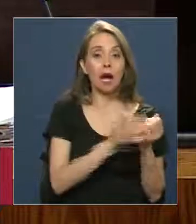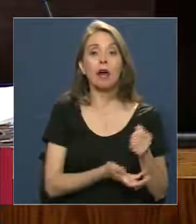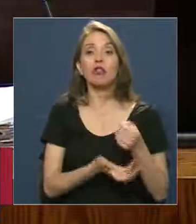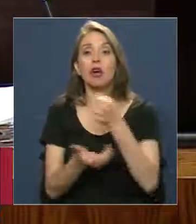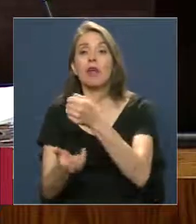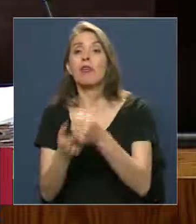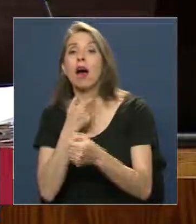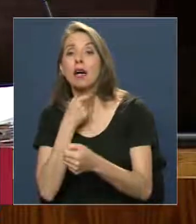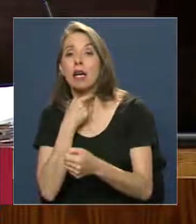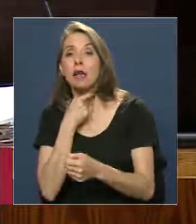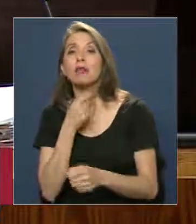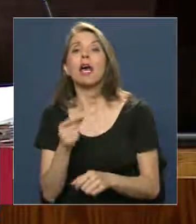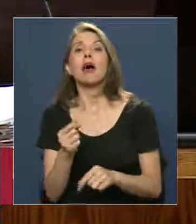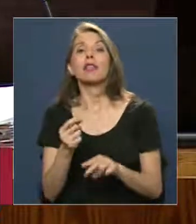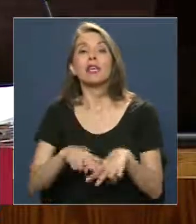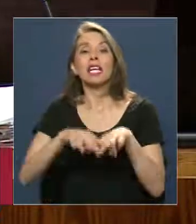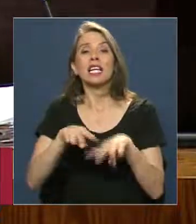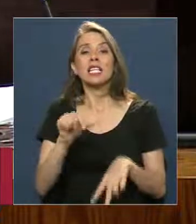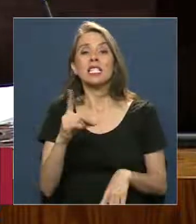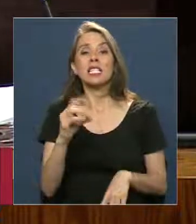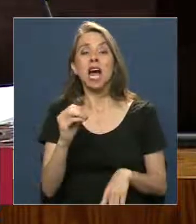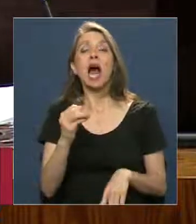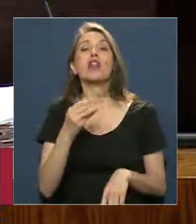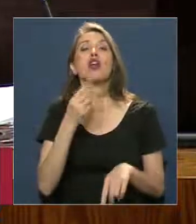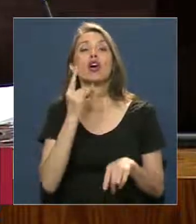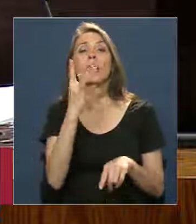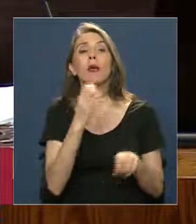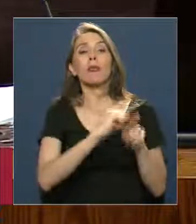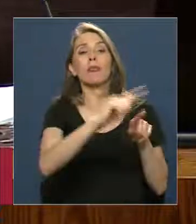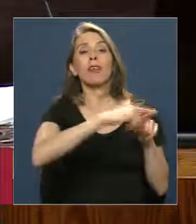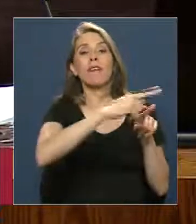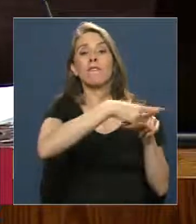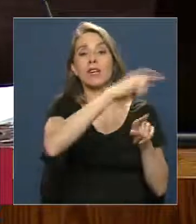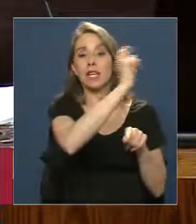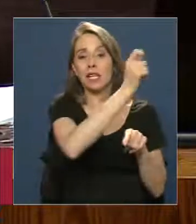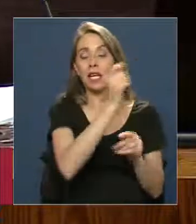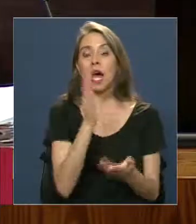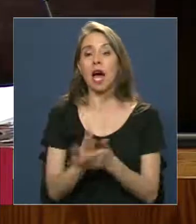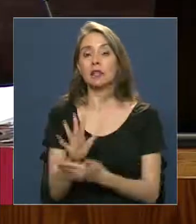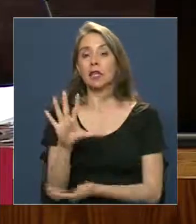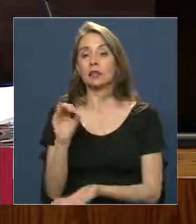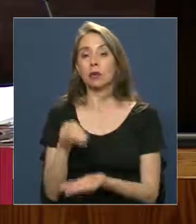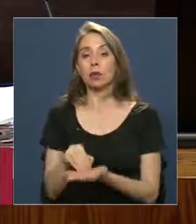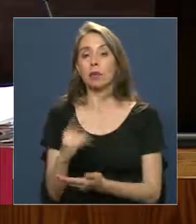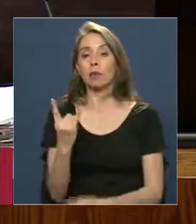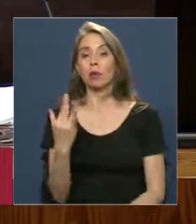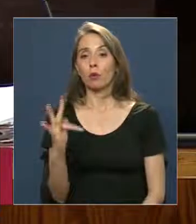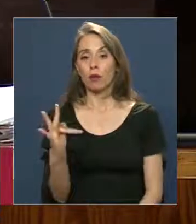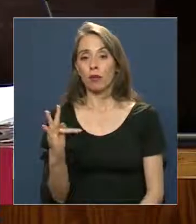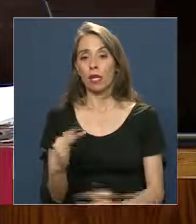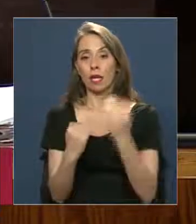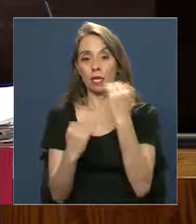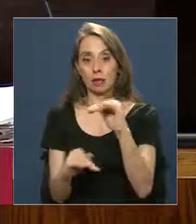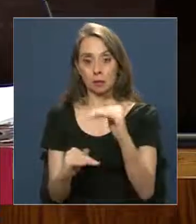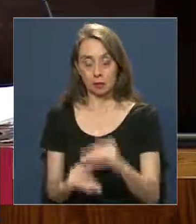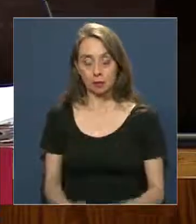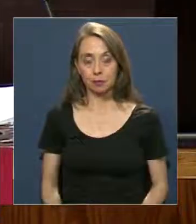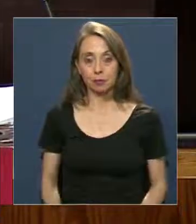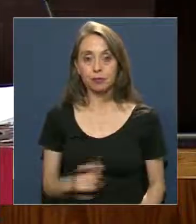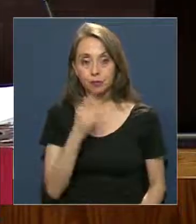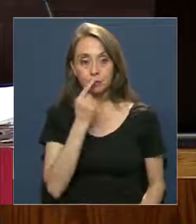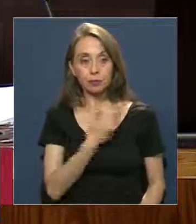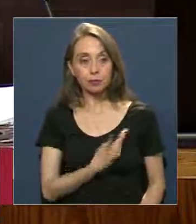del saldo deudor de cada financiamiento, y esto también tiene un límite de hasta 50.000 unidades de fomento. Por lo tanto,